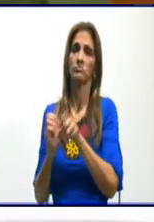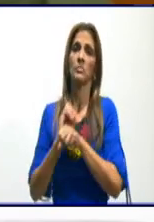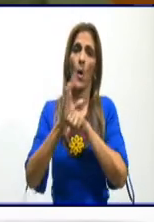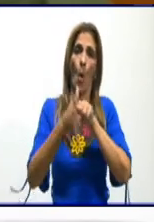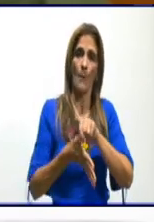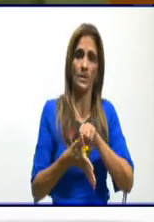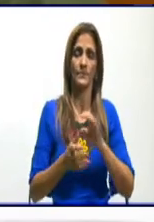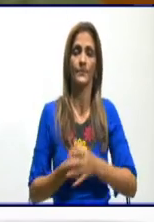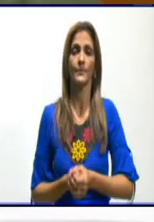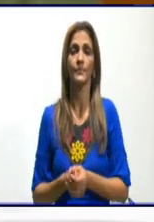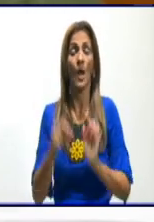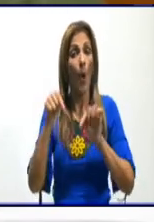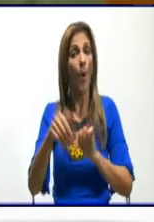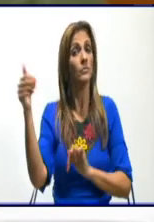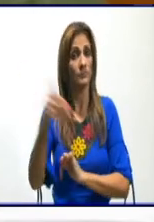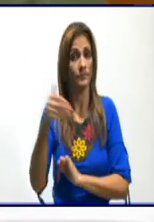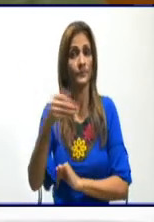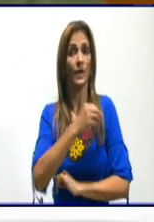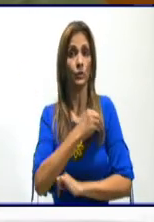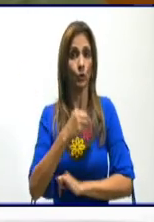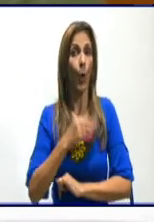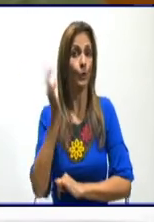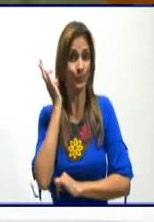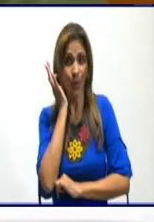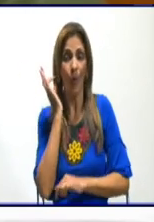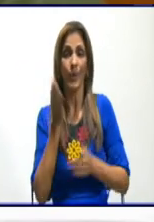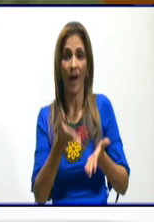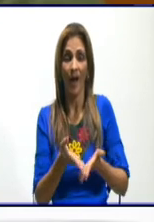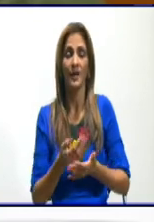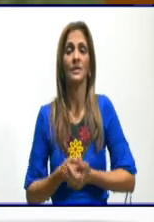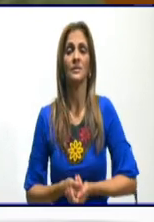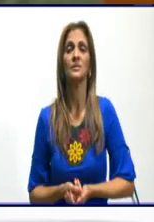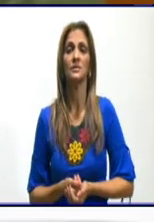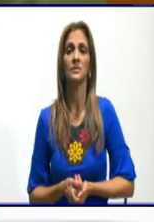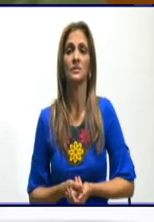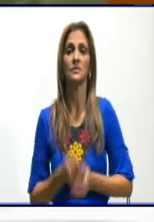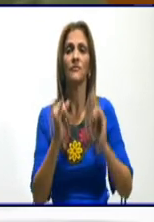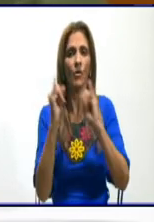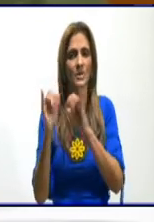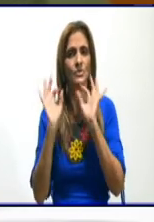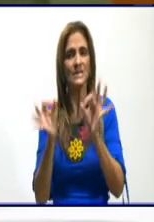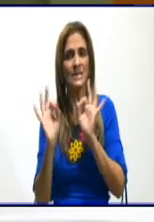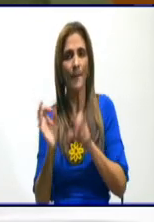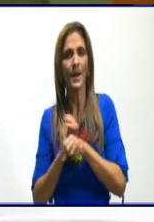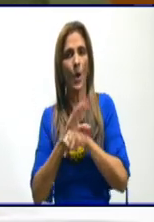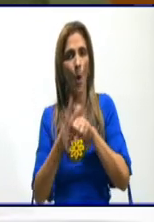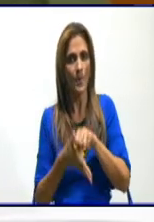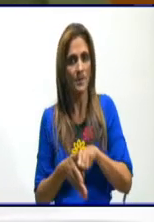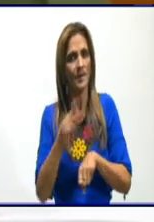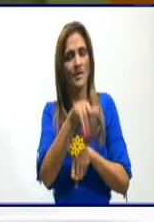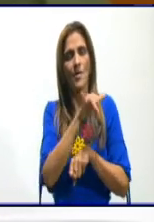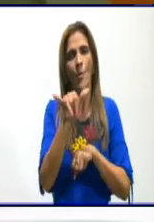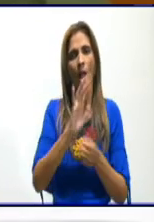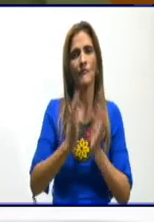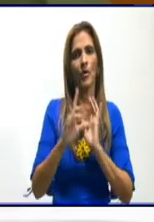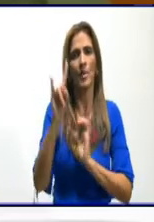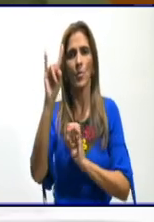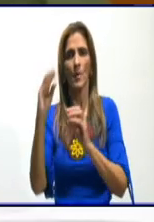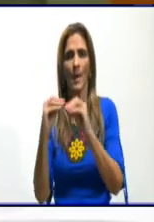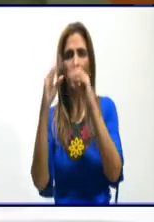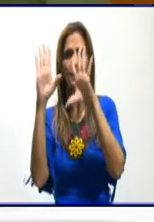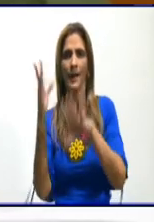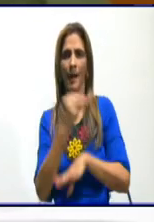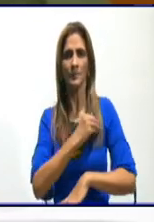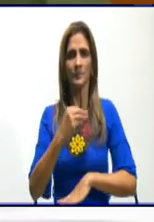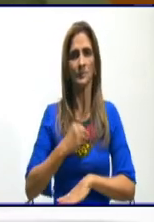que se que se ha convertido en la voz femenina de durán en granma lo acompaña el doctor o un eminente